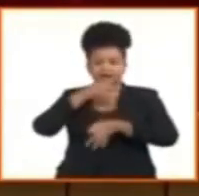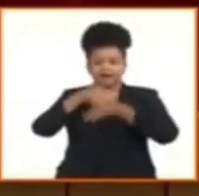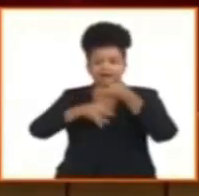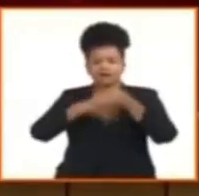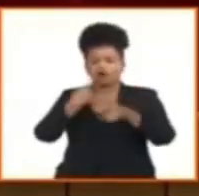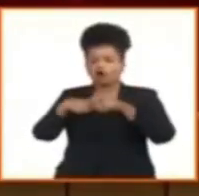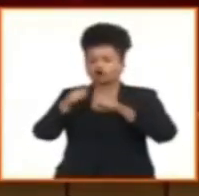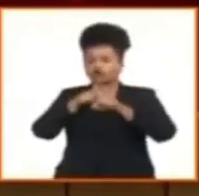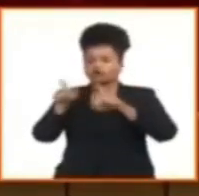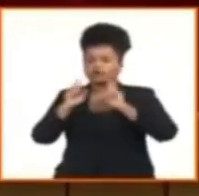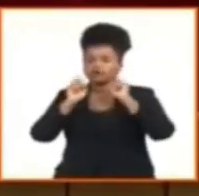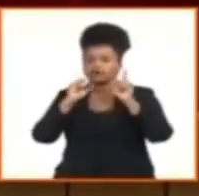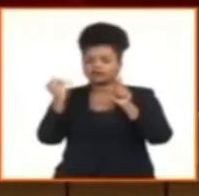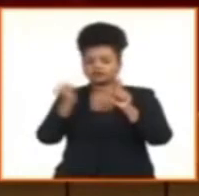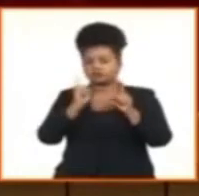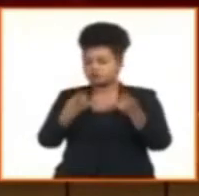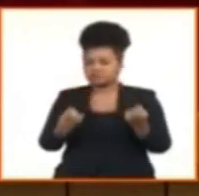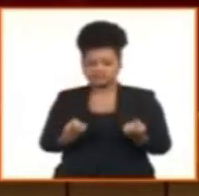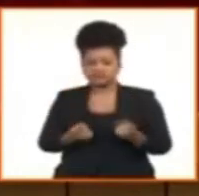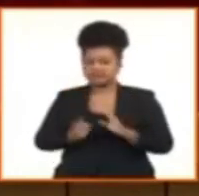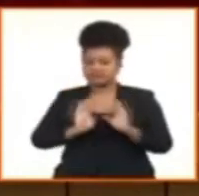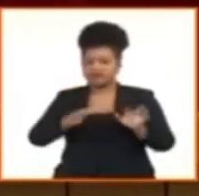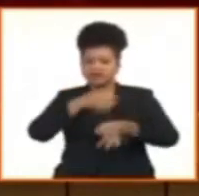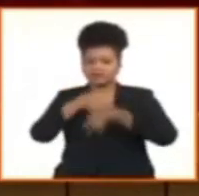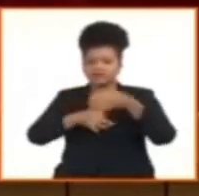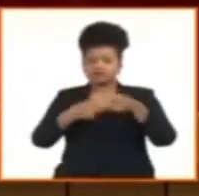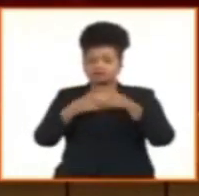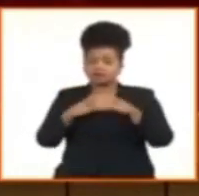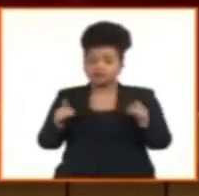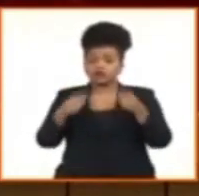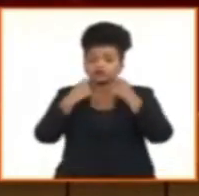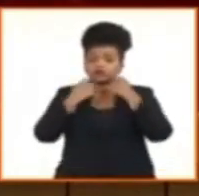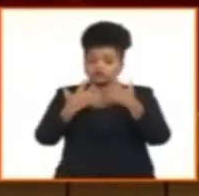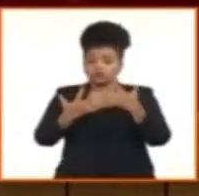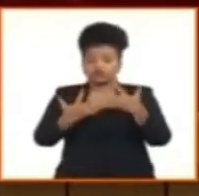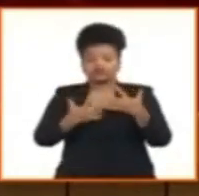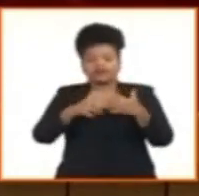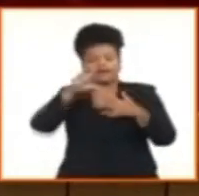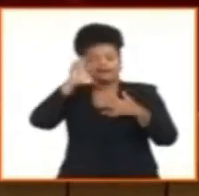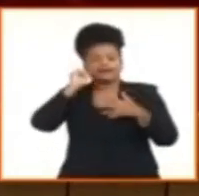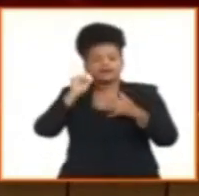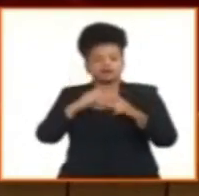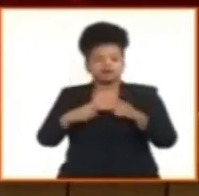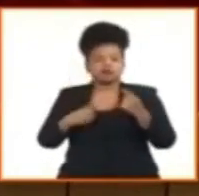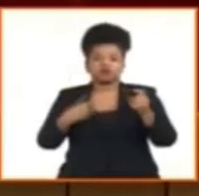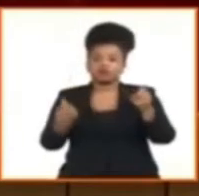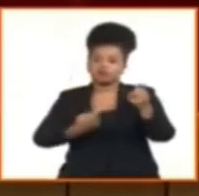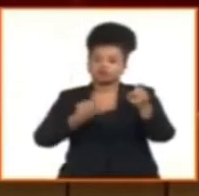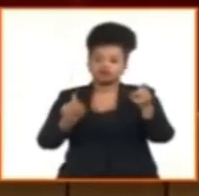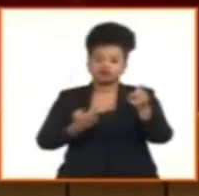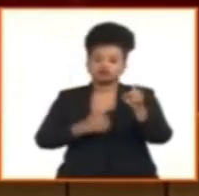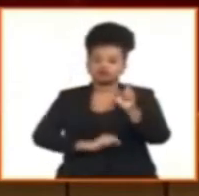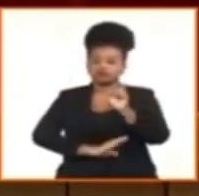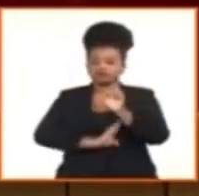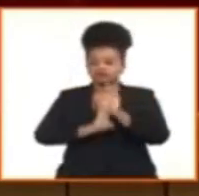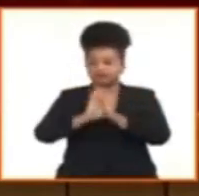política internacional que consideramos de importancia capital para entender la batalla por otro mundo mejor posible.